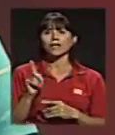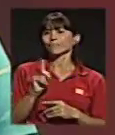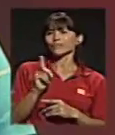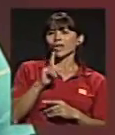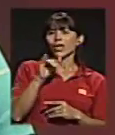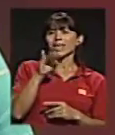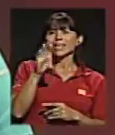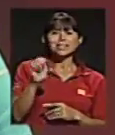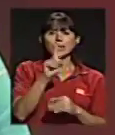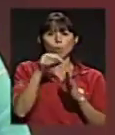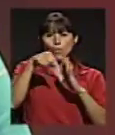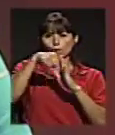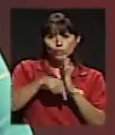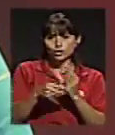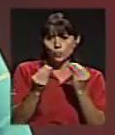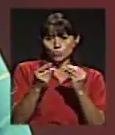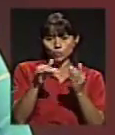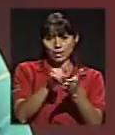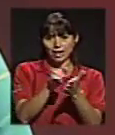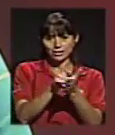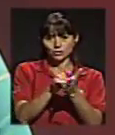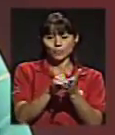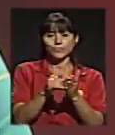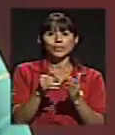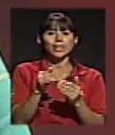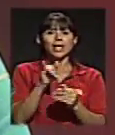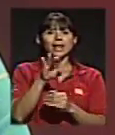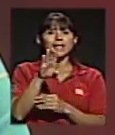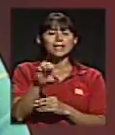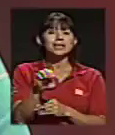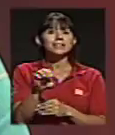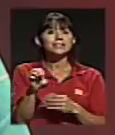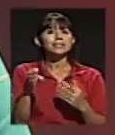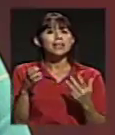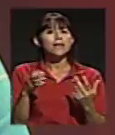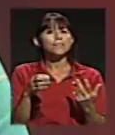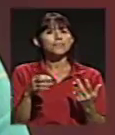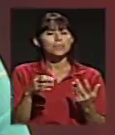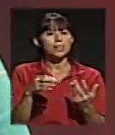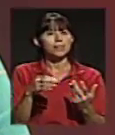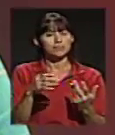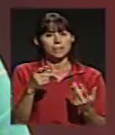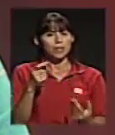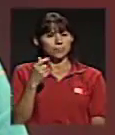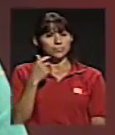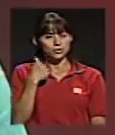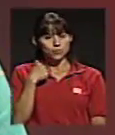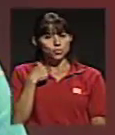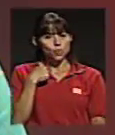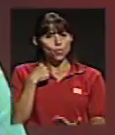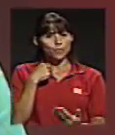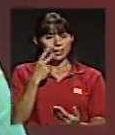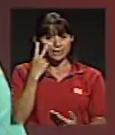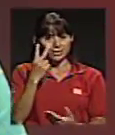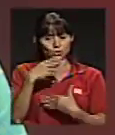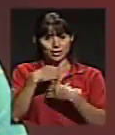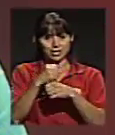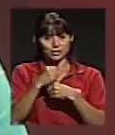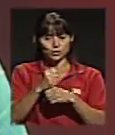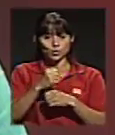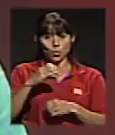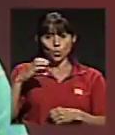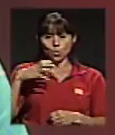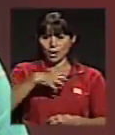El ICE más que todo, la apelación, por lo que he leído, fue basada en